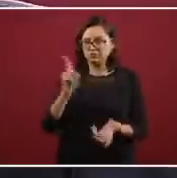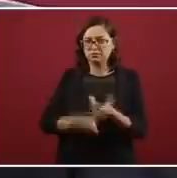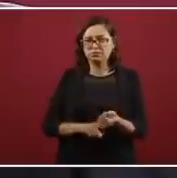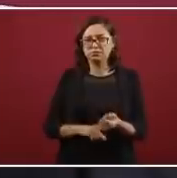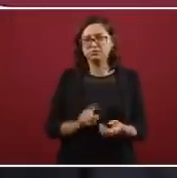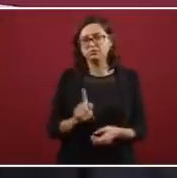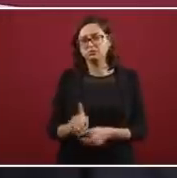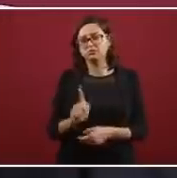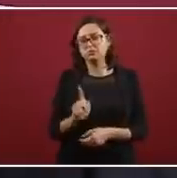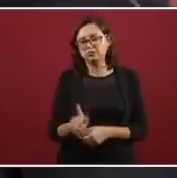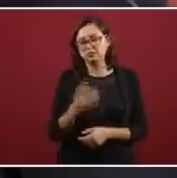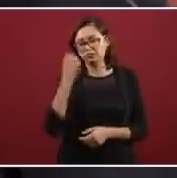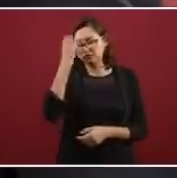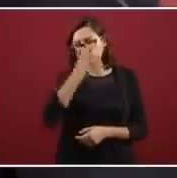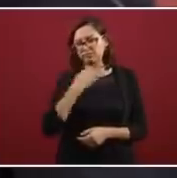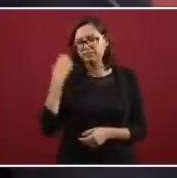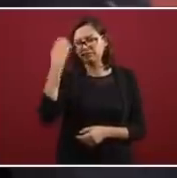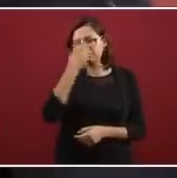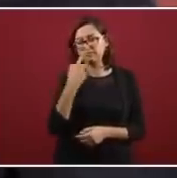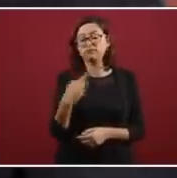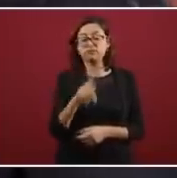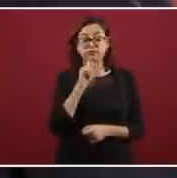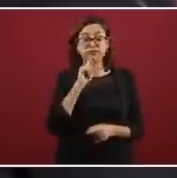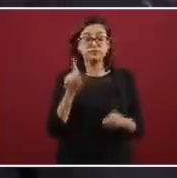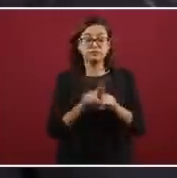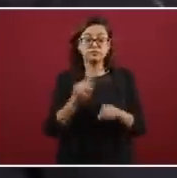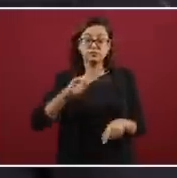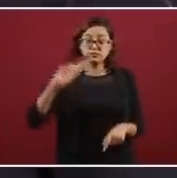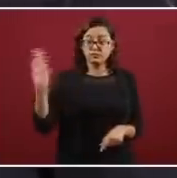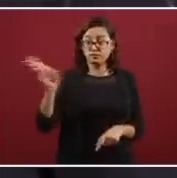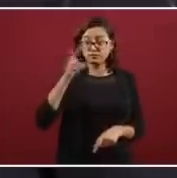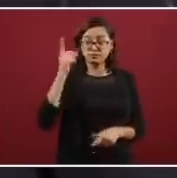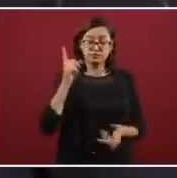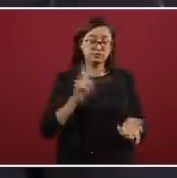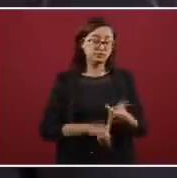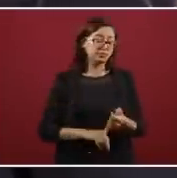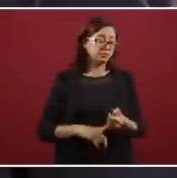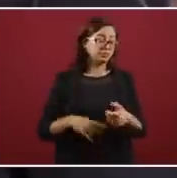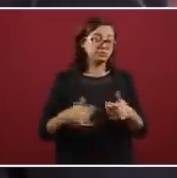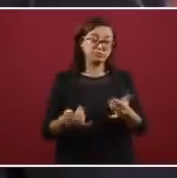Pero en las universidades, hasta en las más famosas, hay mano negra.